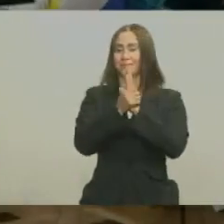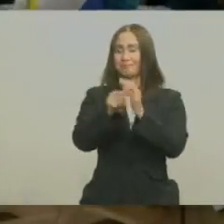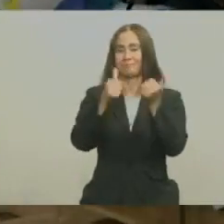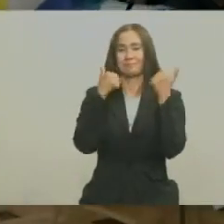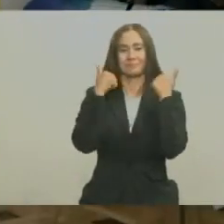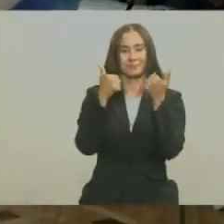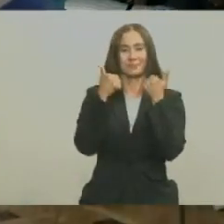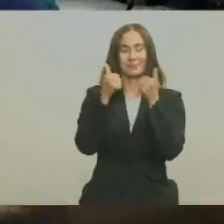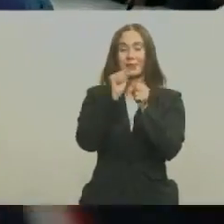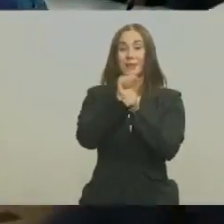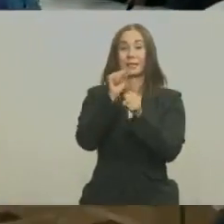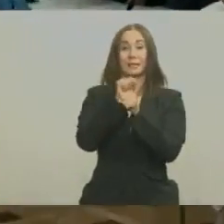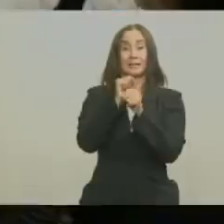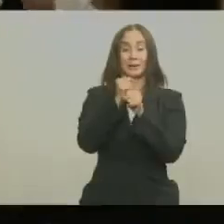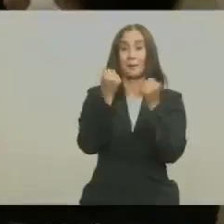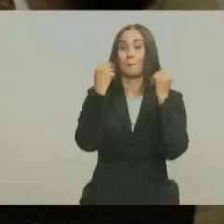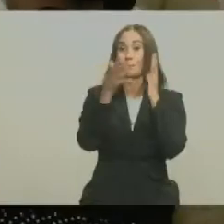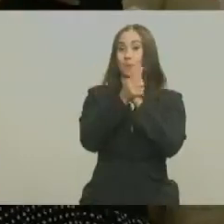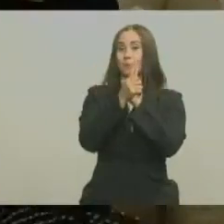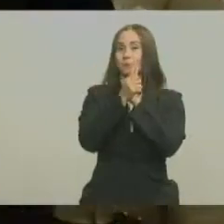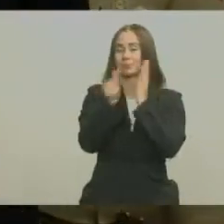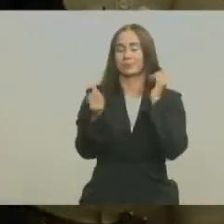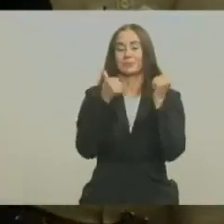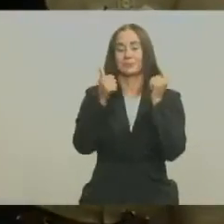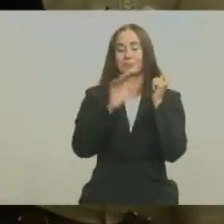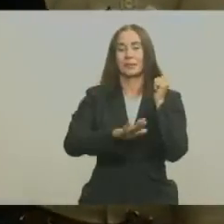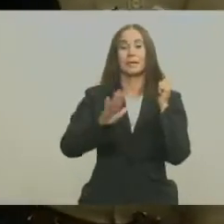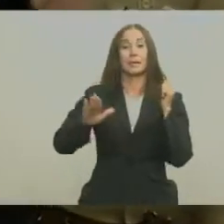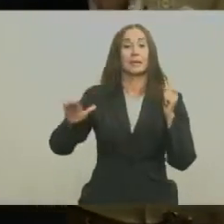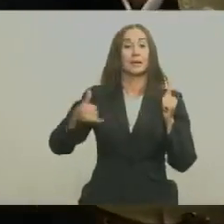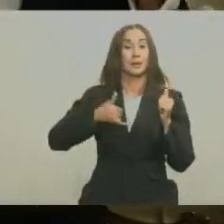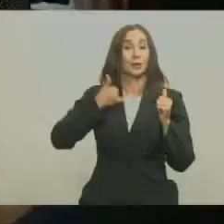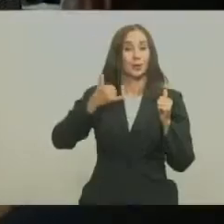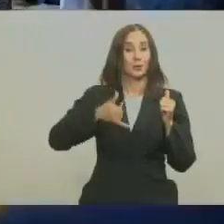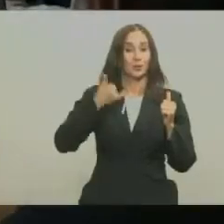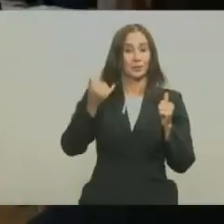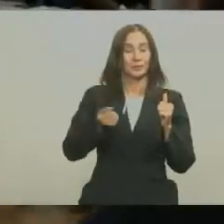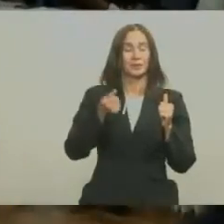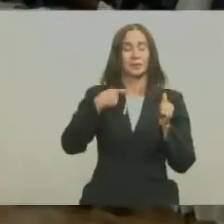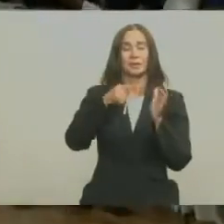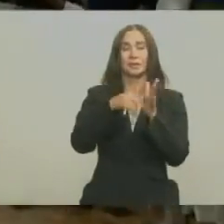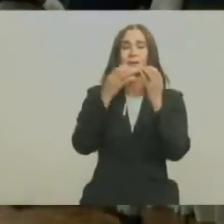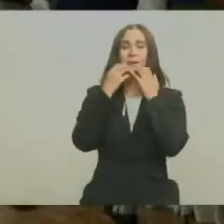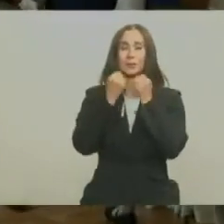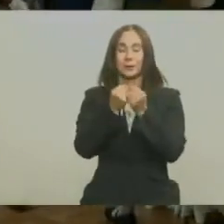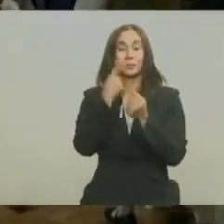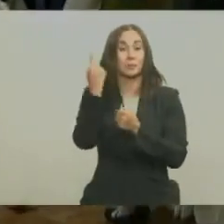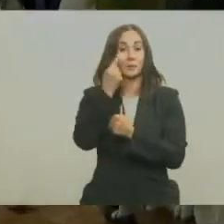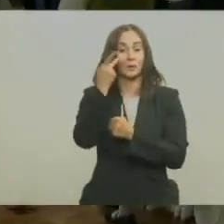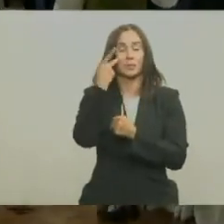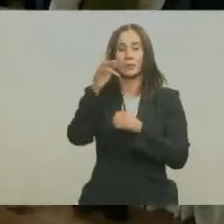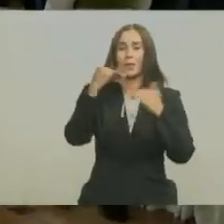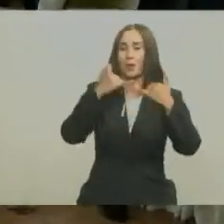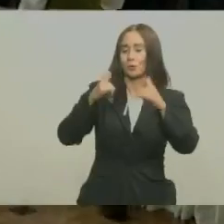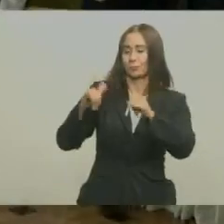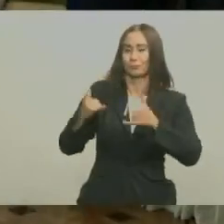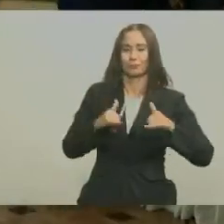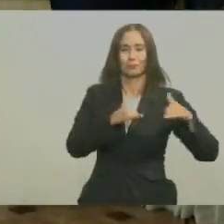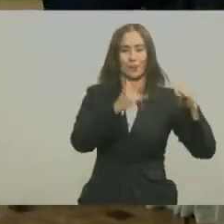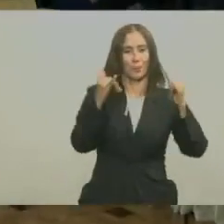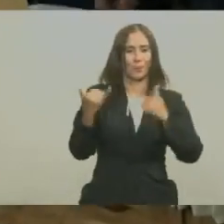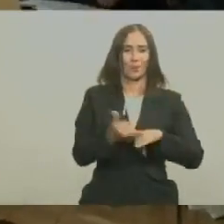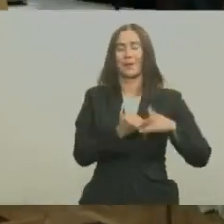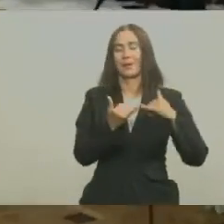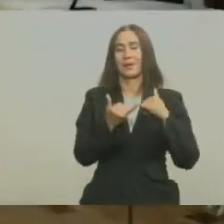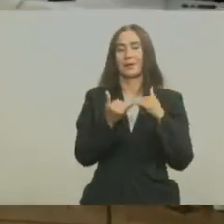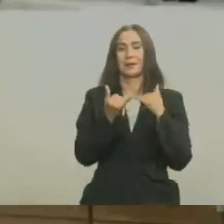Tremendo trabajo. Cuánto talento tienen nuestros niños, niñas y adolescentes. Y así los queremos ver jugando, los queremos